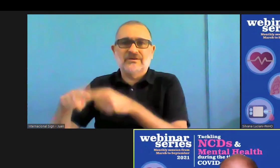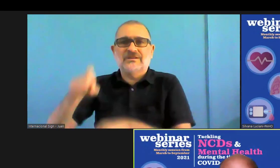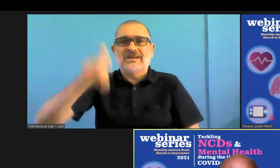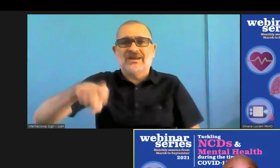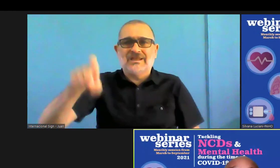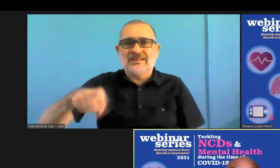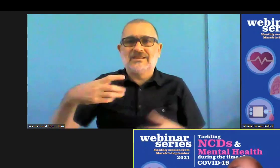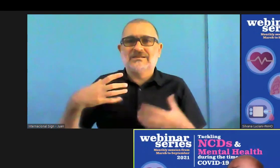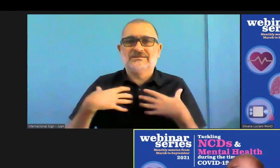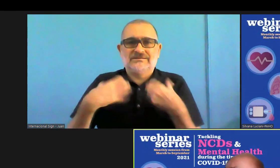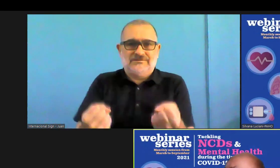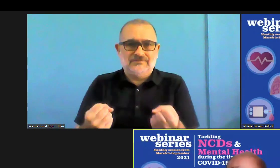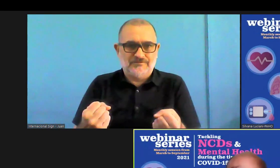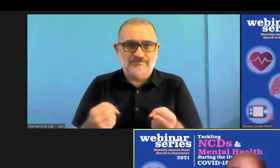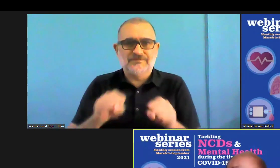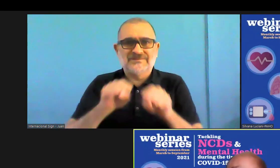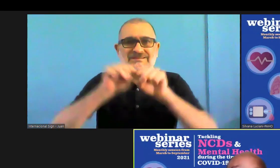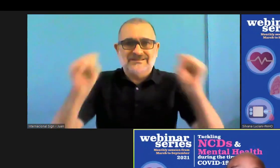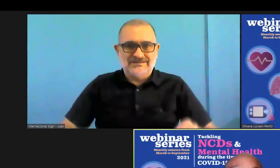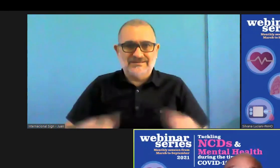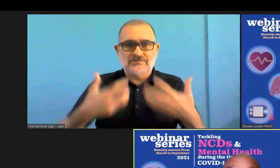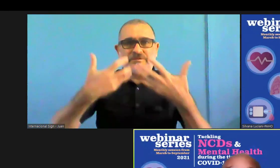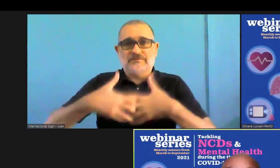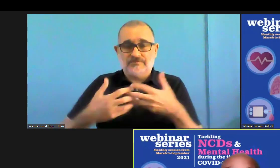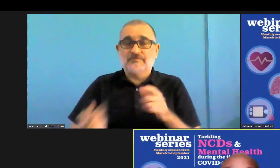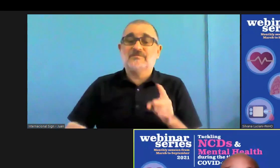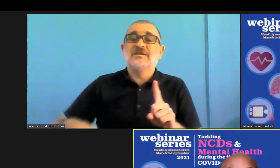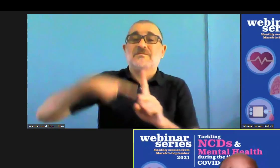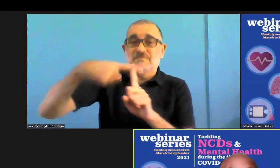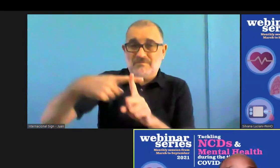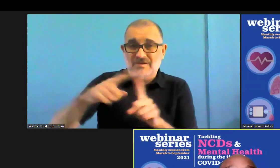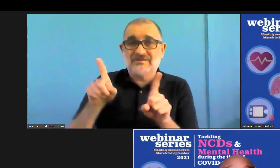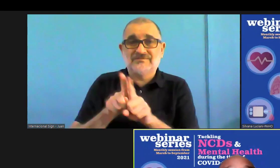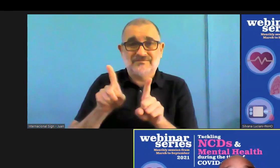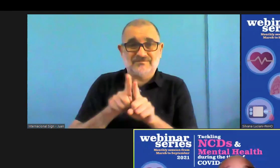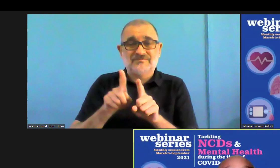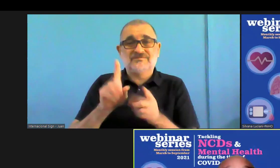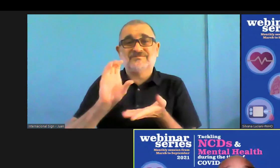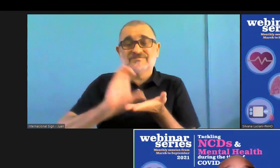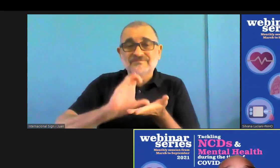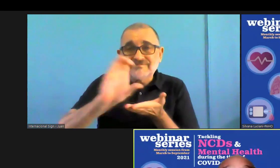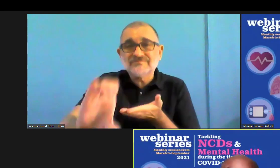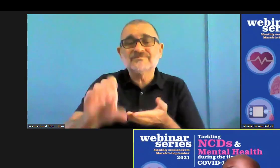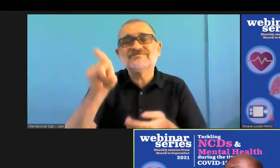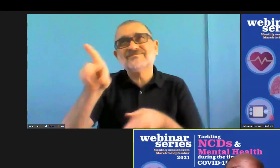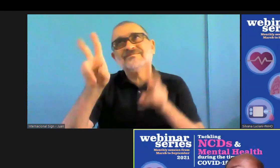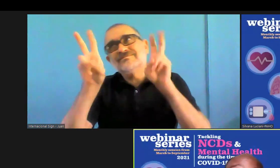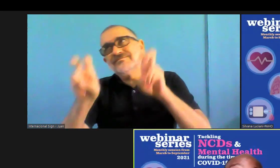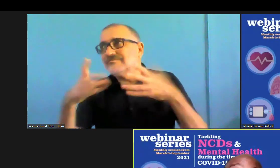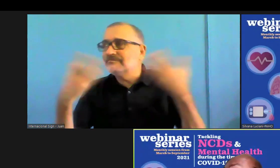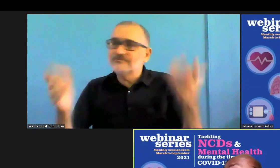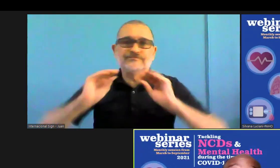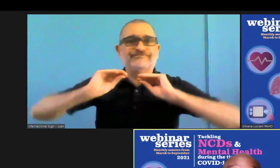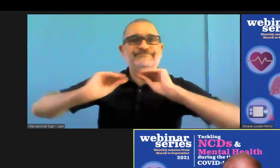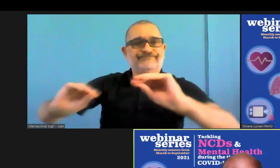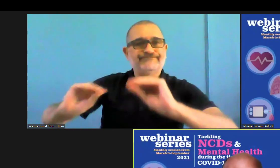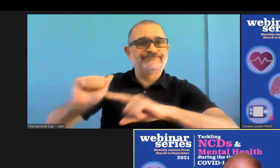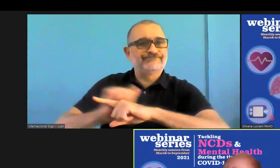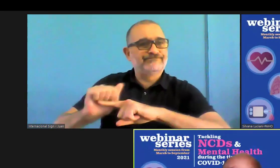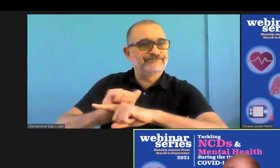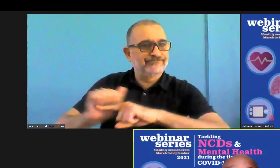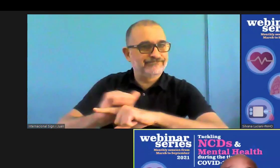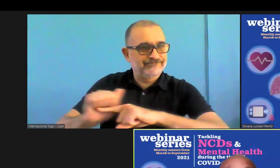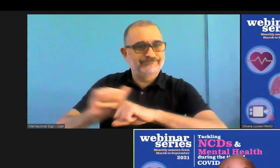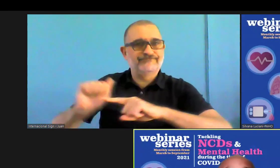términos de invertir en capacitación, en infraestructura, hay perspectivas que nos